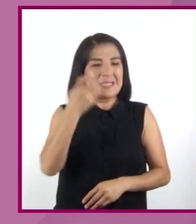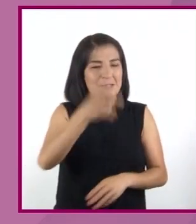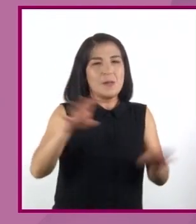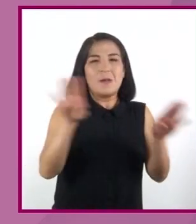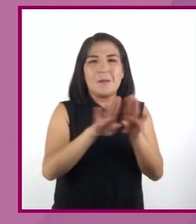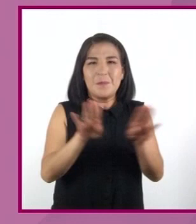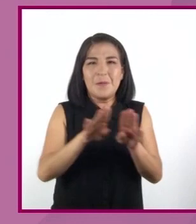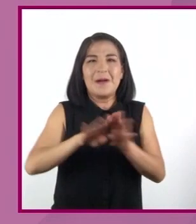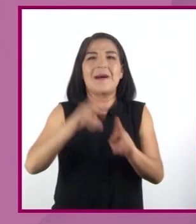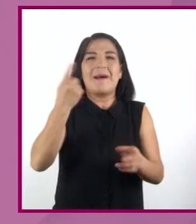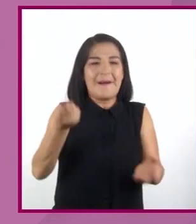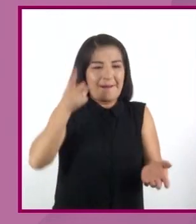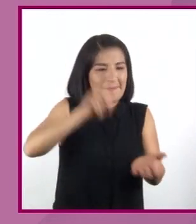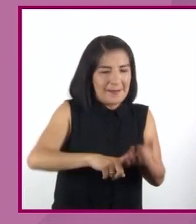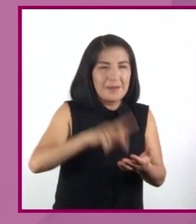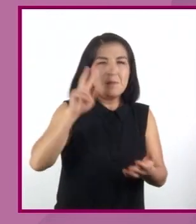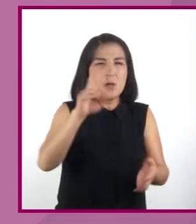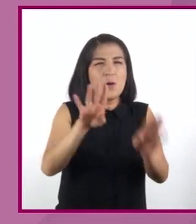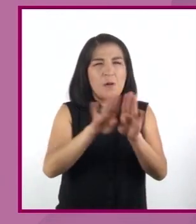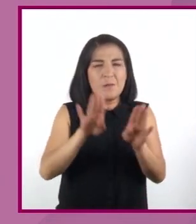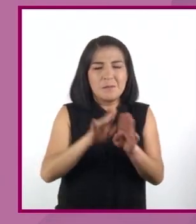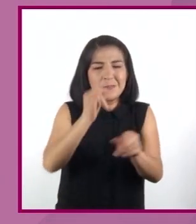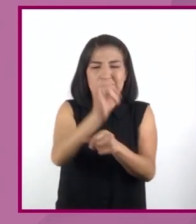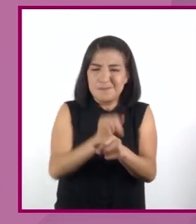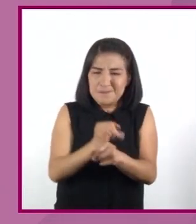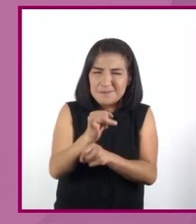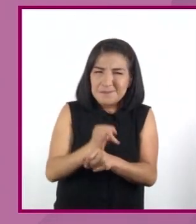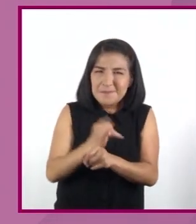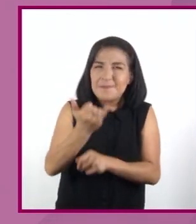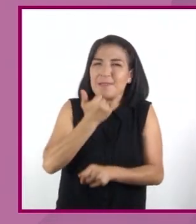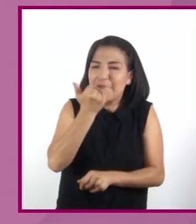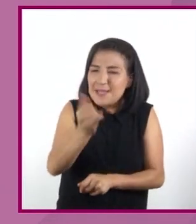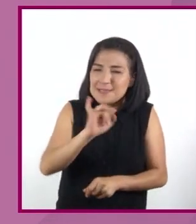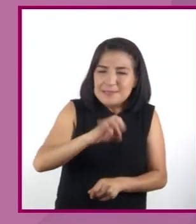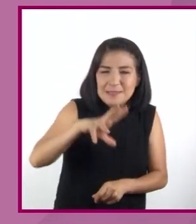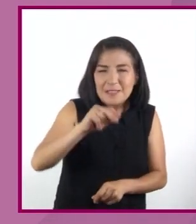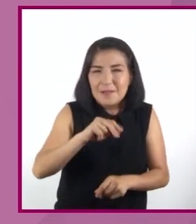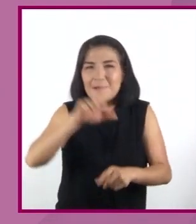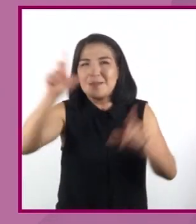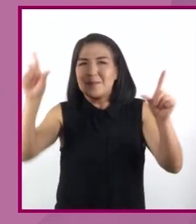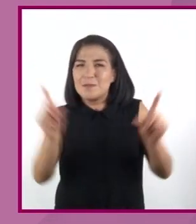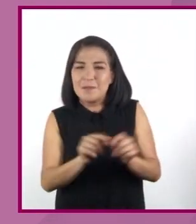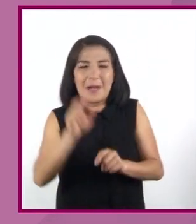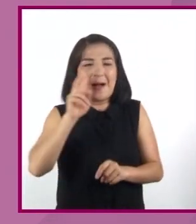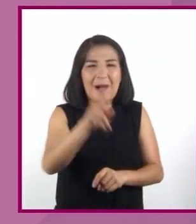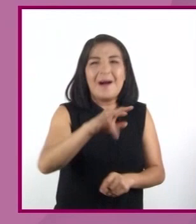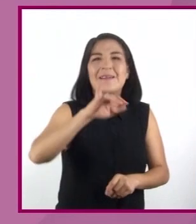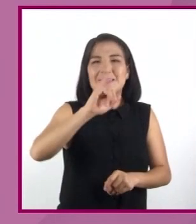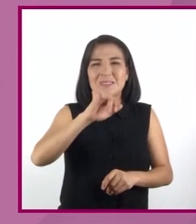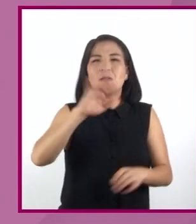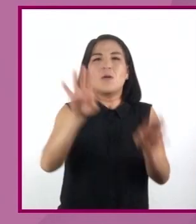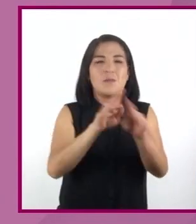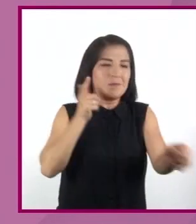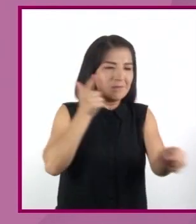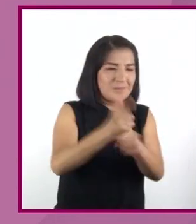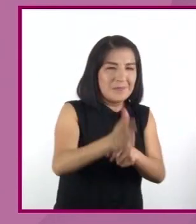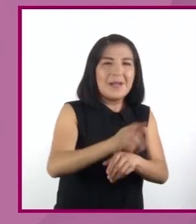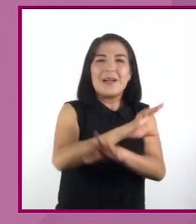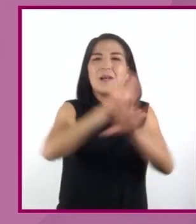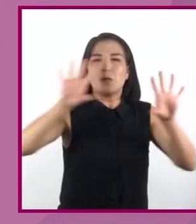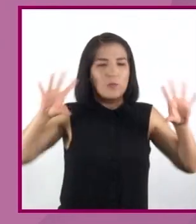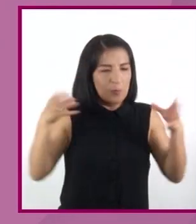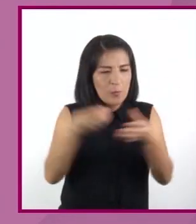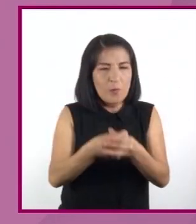que a través de las deducciones se logra que detectives y lector busquen descubrir de manera